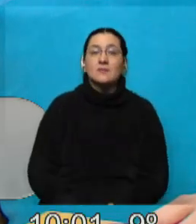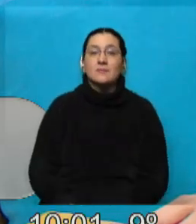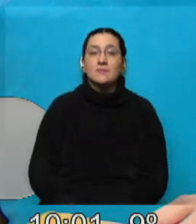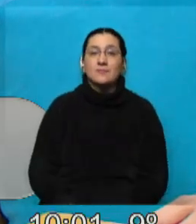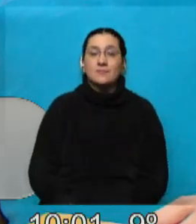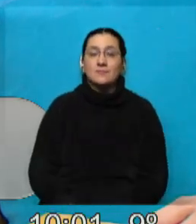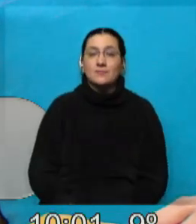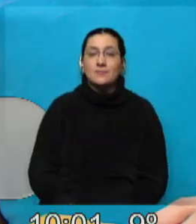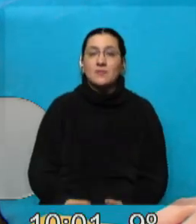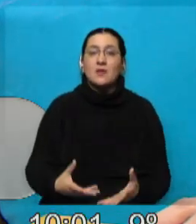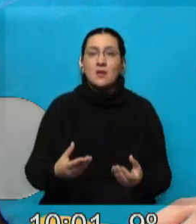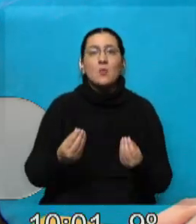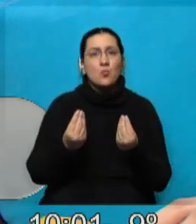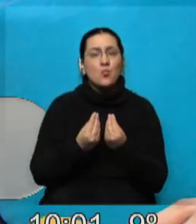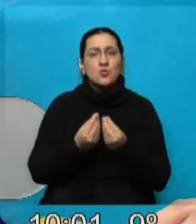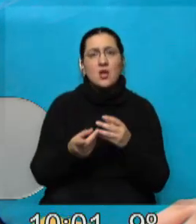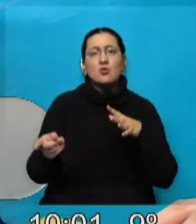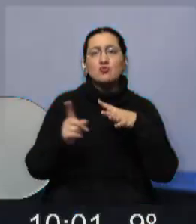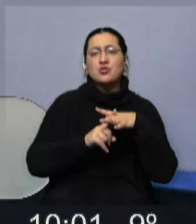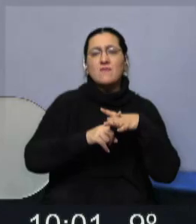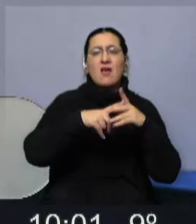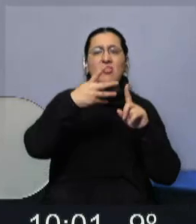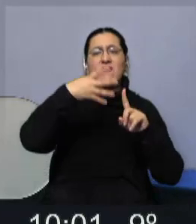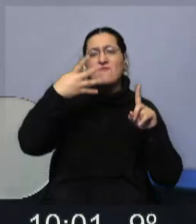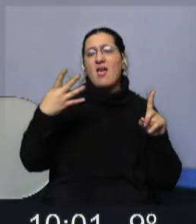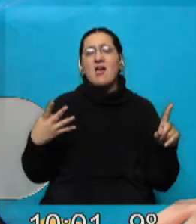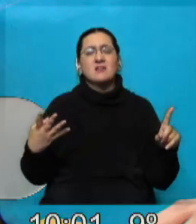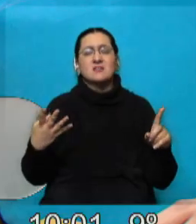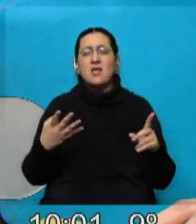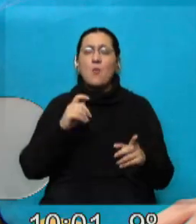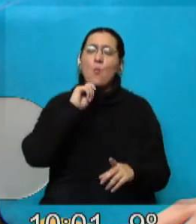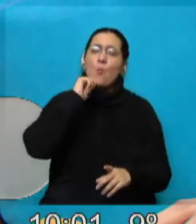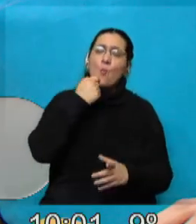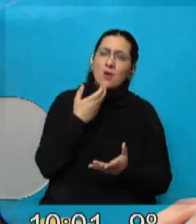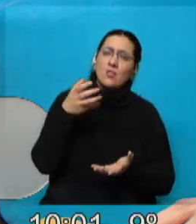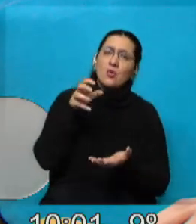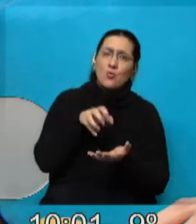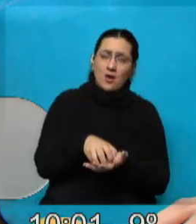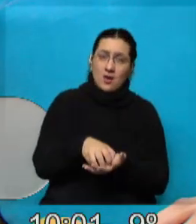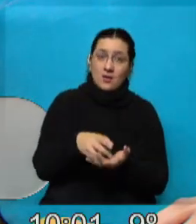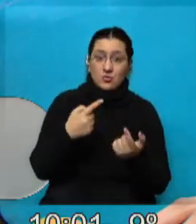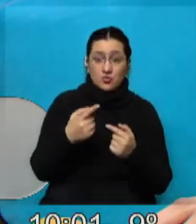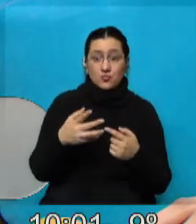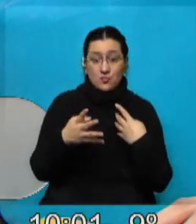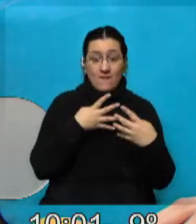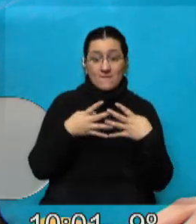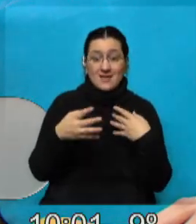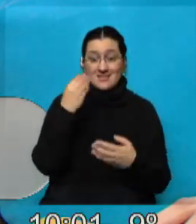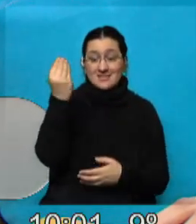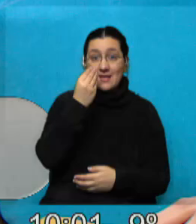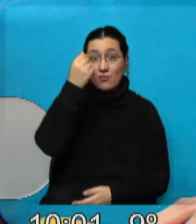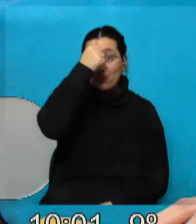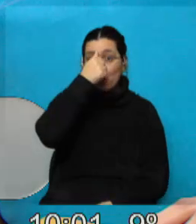es muy inclusiva, diversa, muy lindo lugar. Entonces hubo una feria sábado y